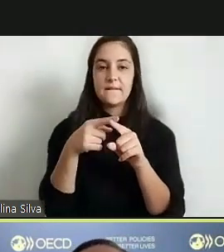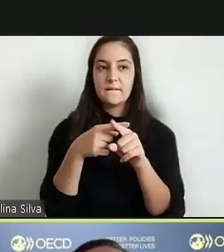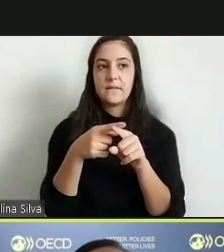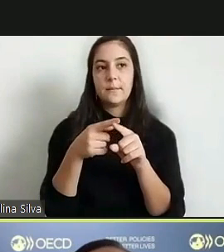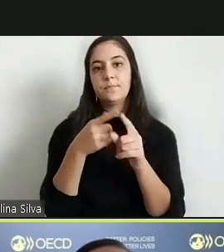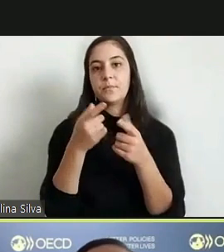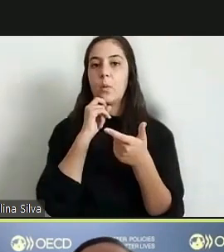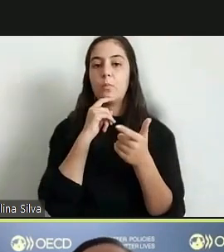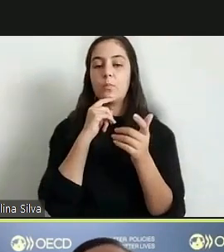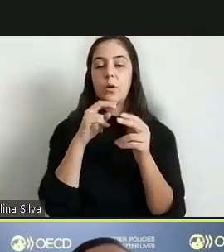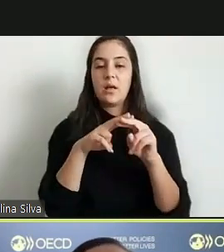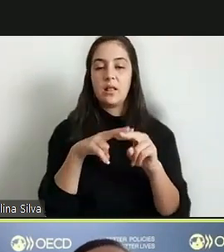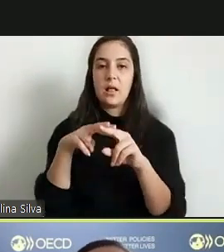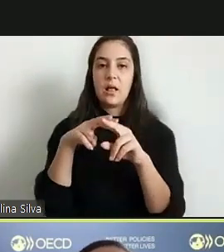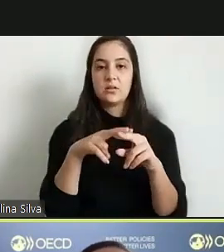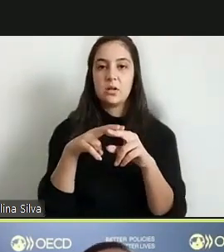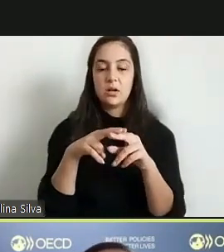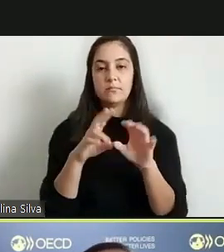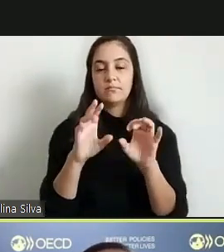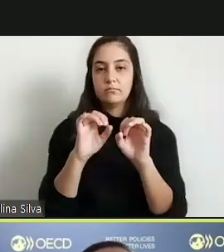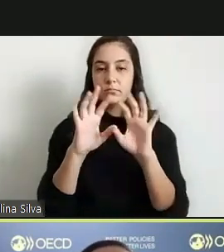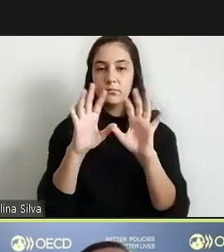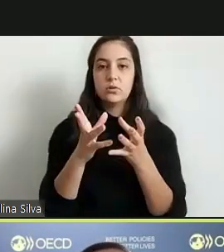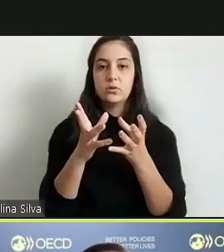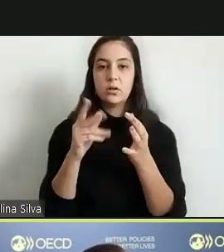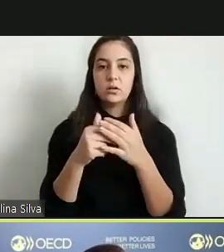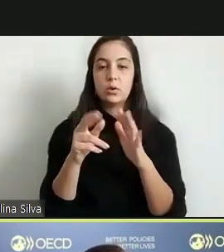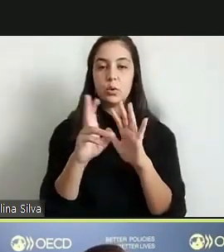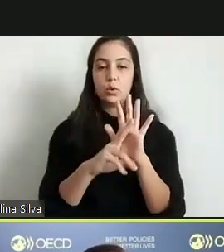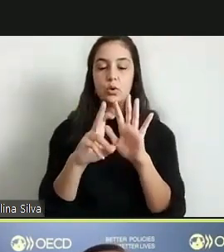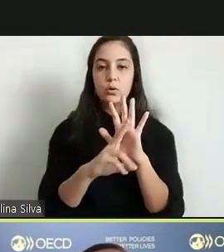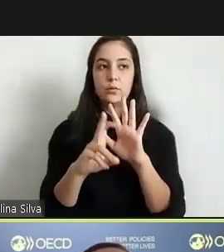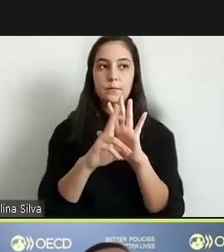pueden encontrar análisis más desagregado en el reporte